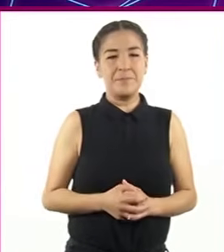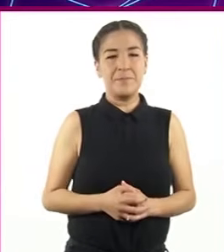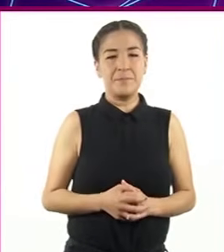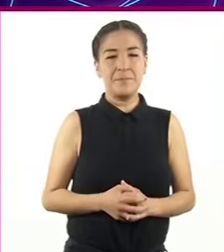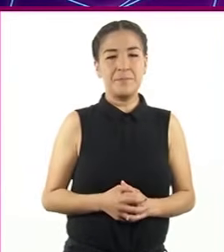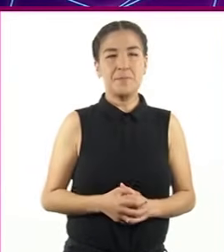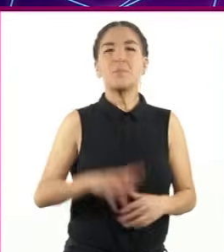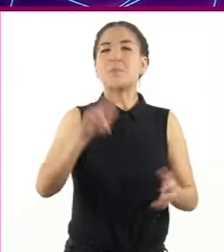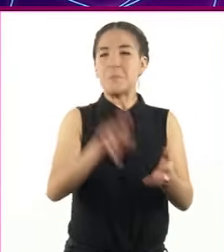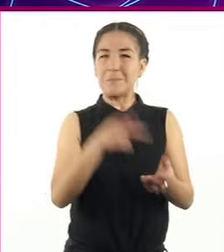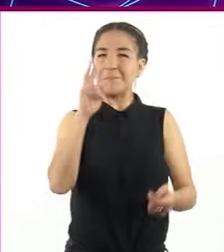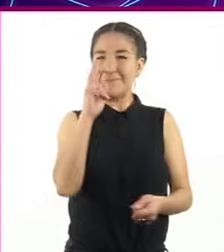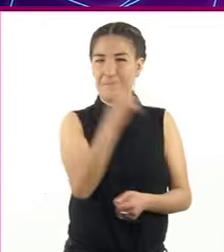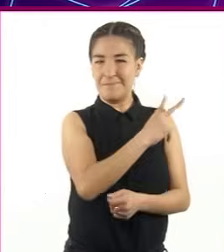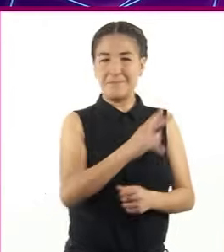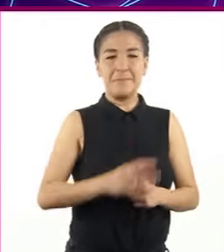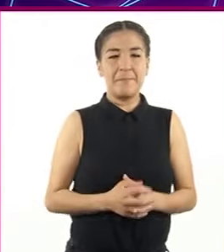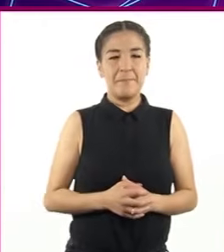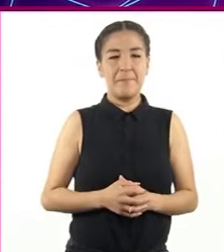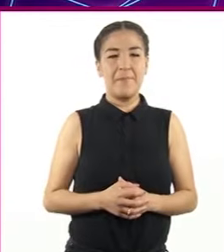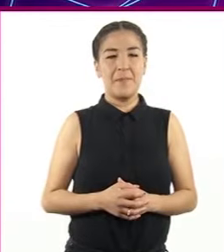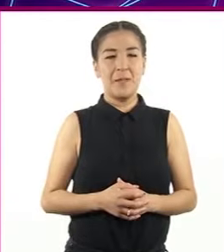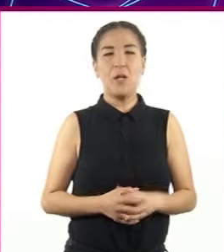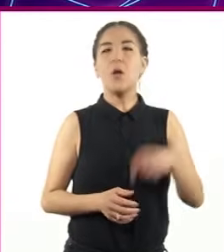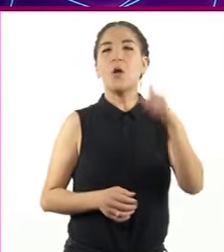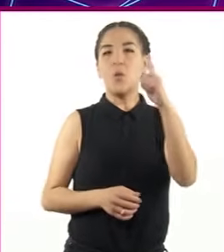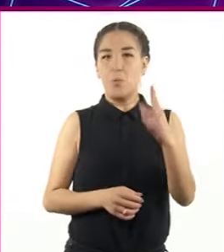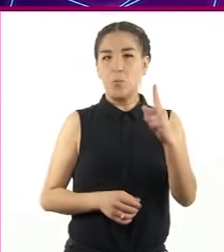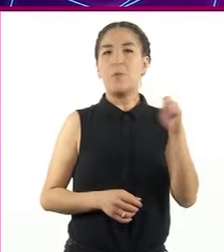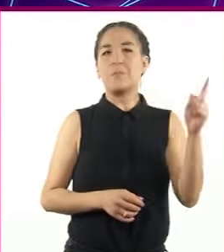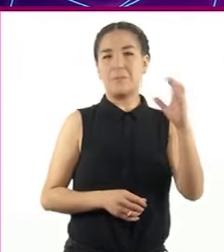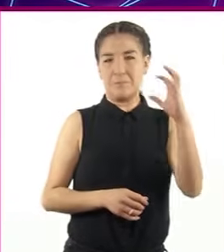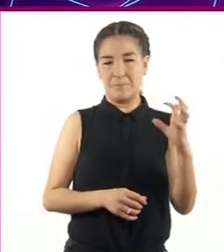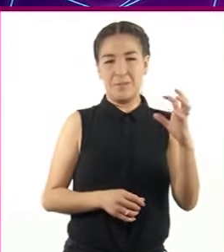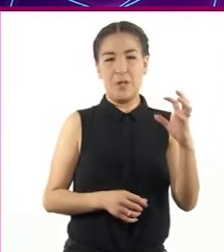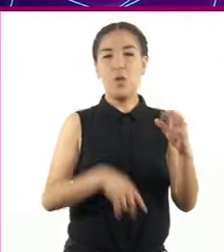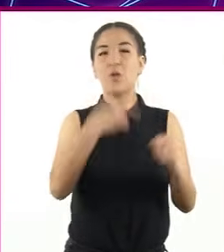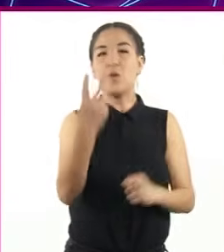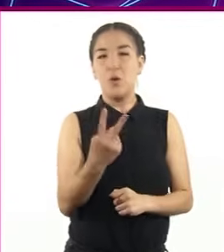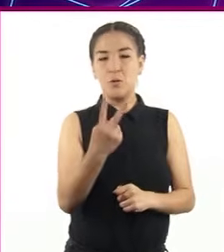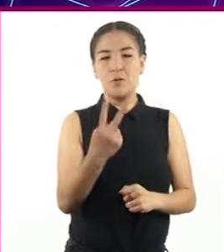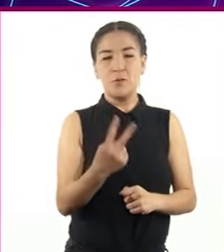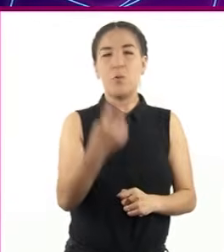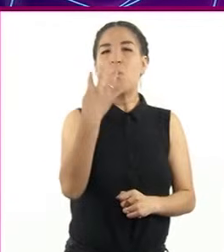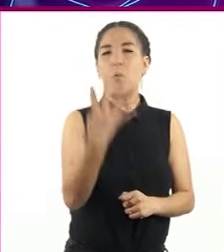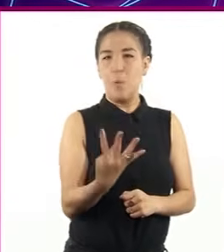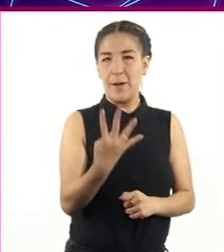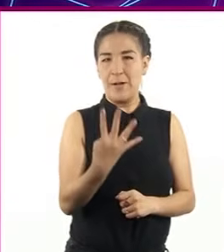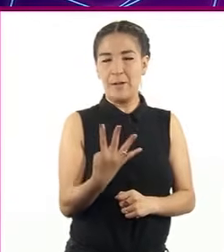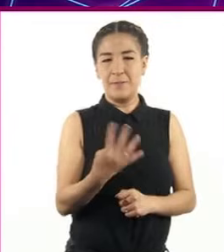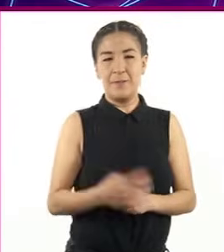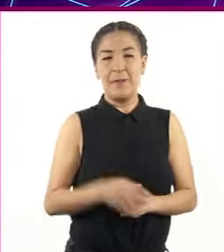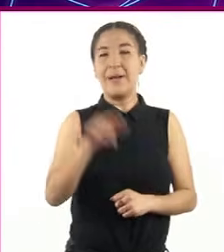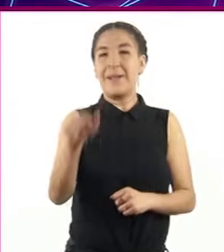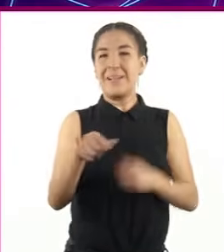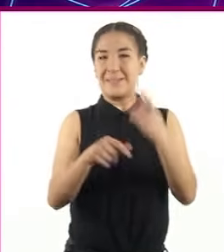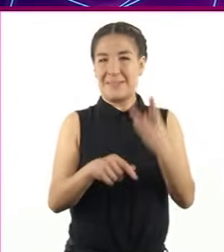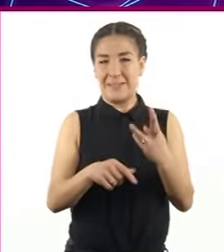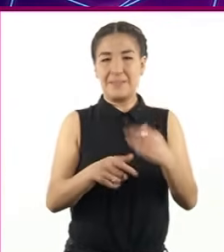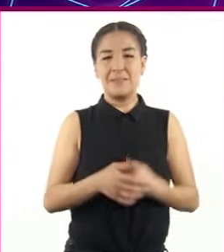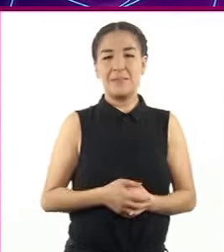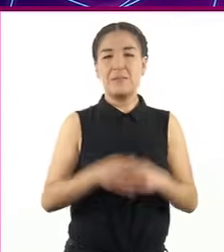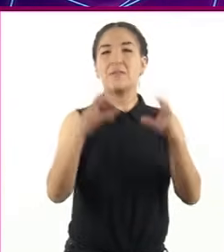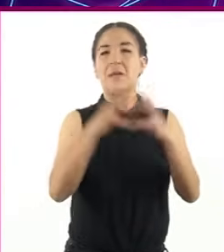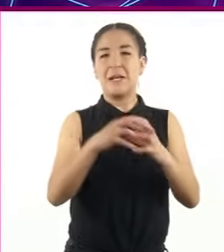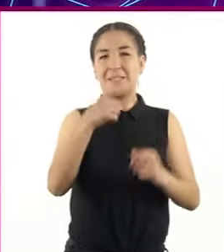Veámoslo nuevamente. El término 1 tiene una esfera. El término 2 tiene 4 esferas. El término 3